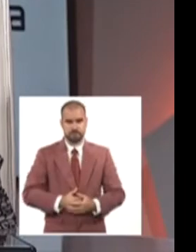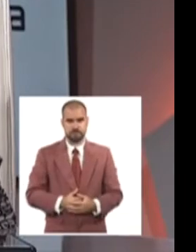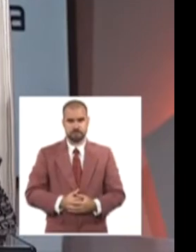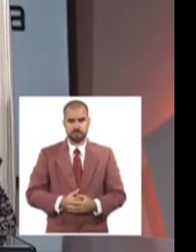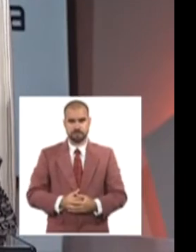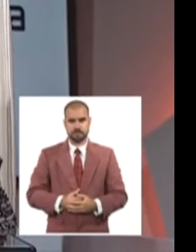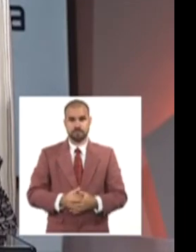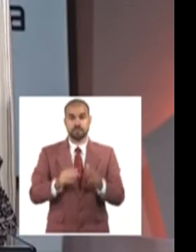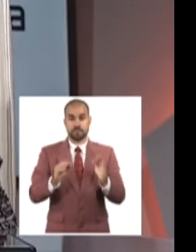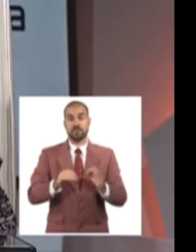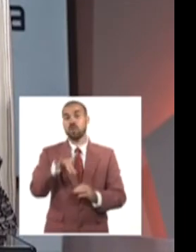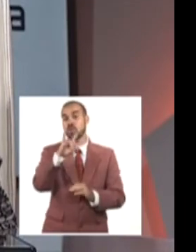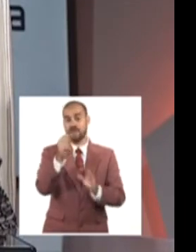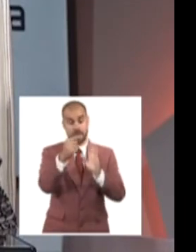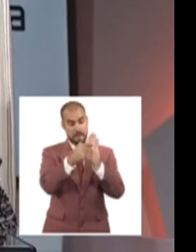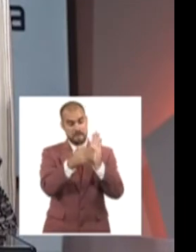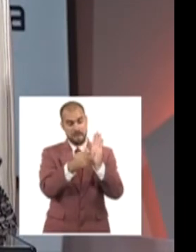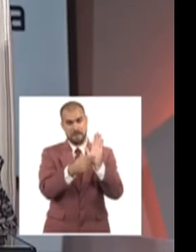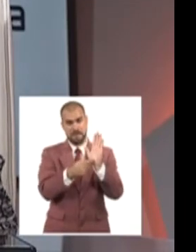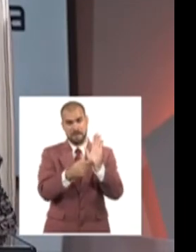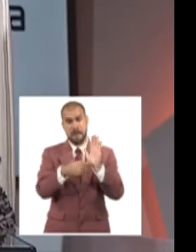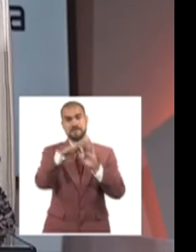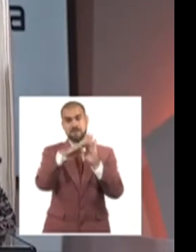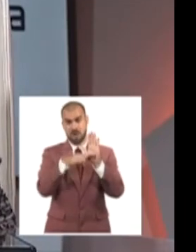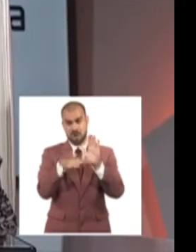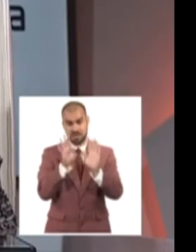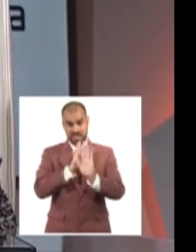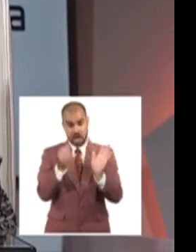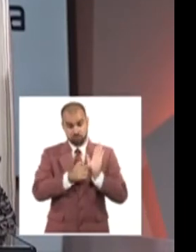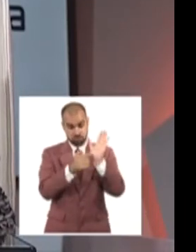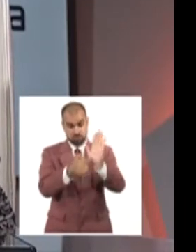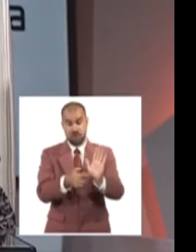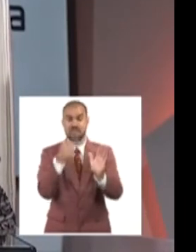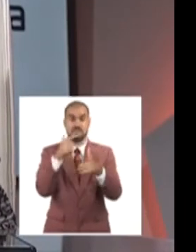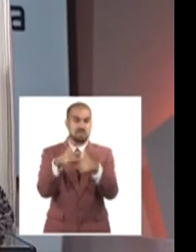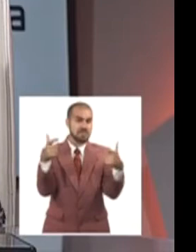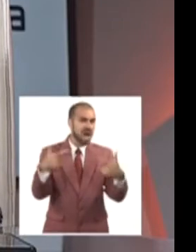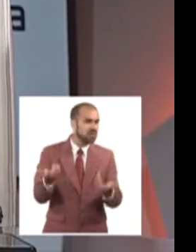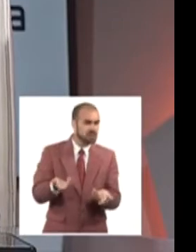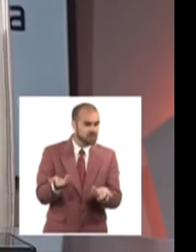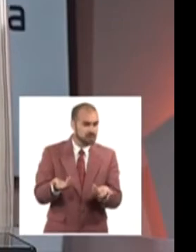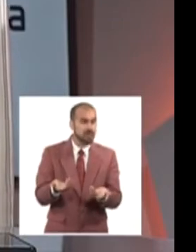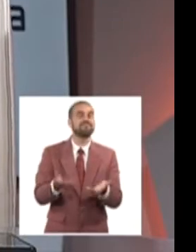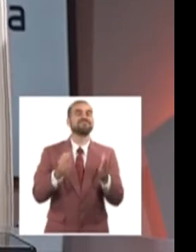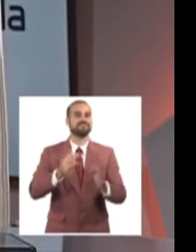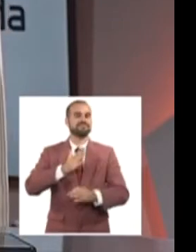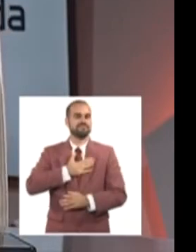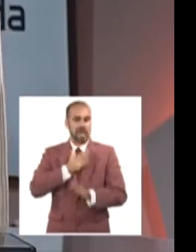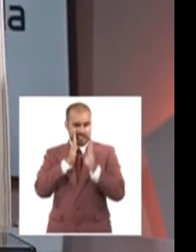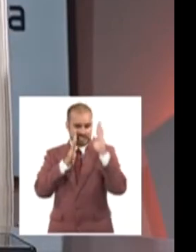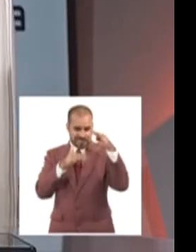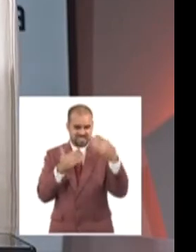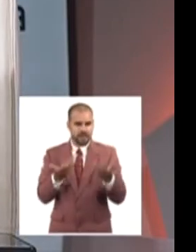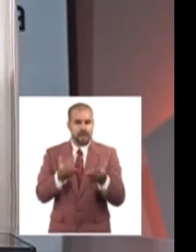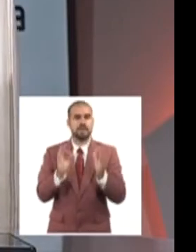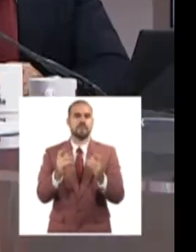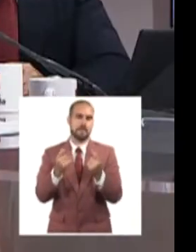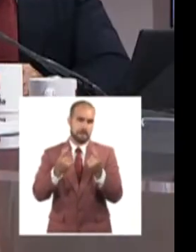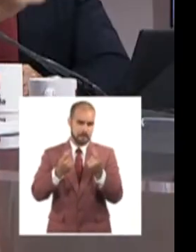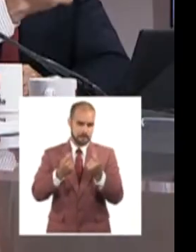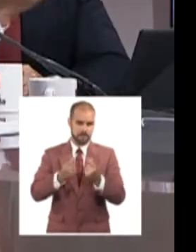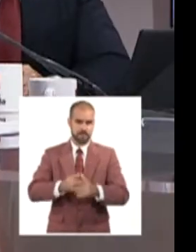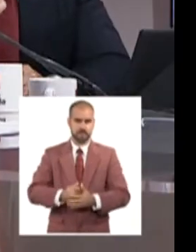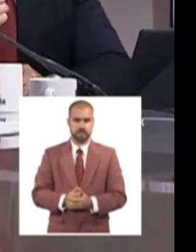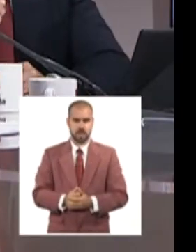los 90 puntos del programa que presentaron hoy la mayoría están encaminados -sector vamos un